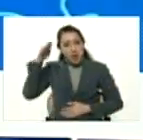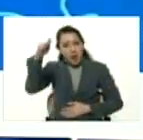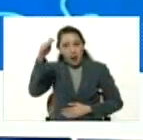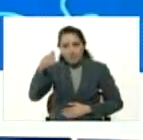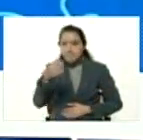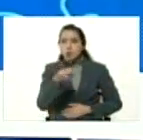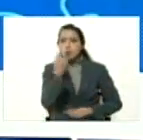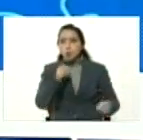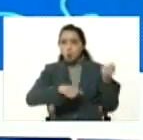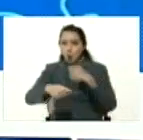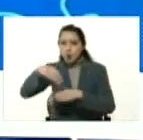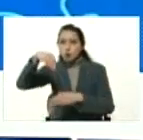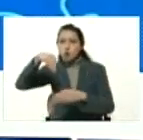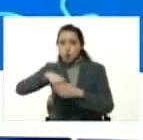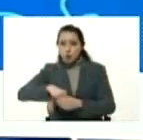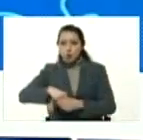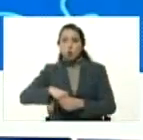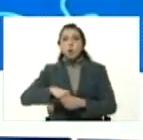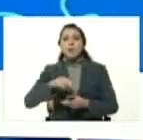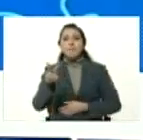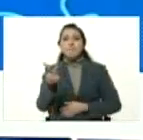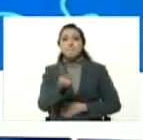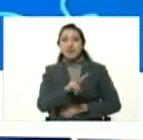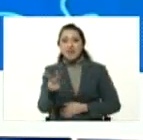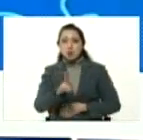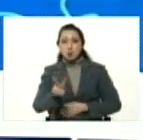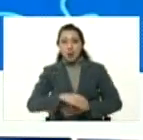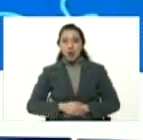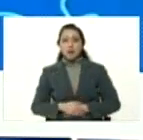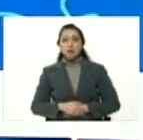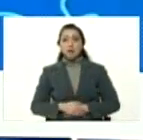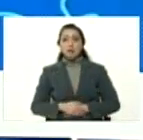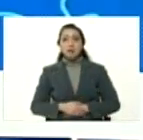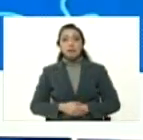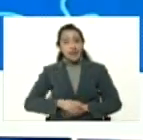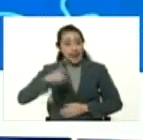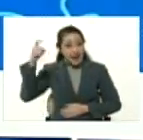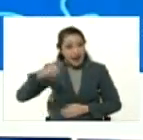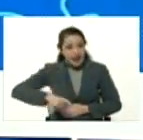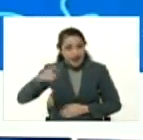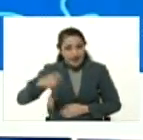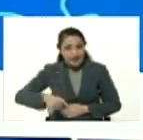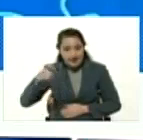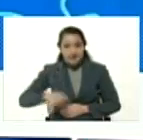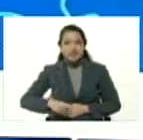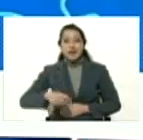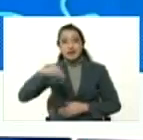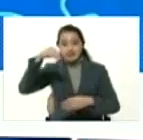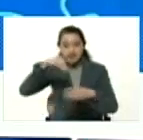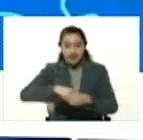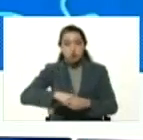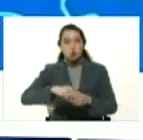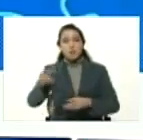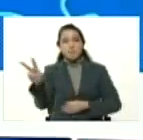comercio interno del país. Se proyecta una demanda creciente del comercio interno.